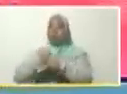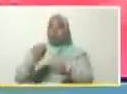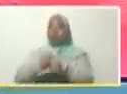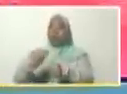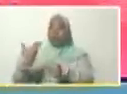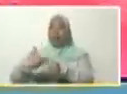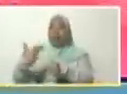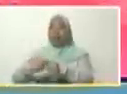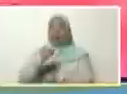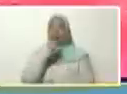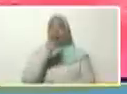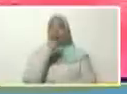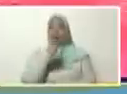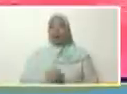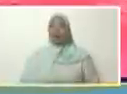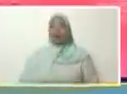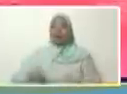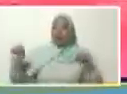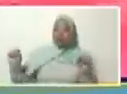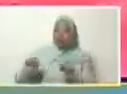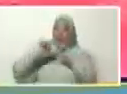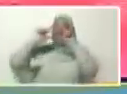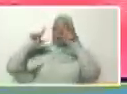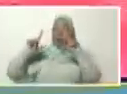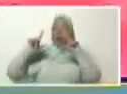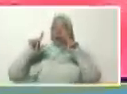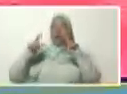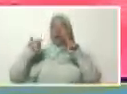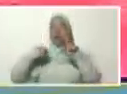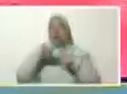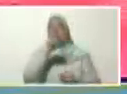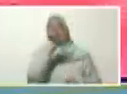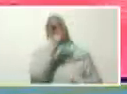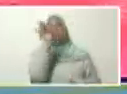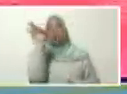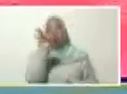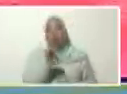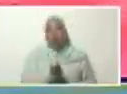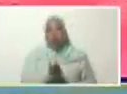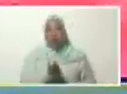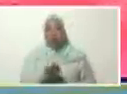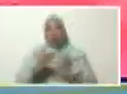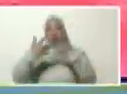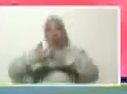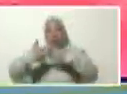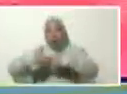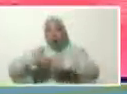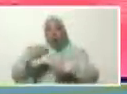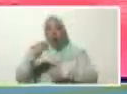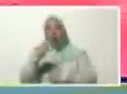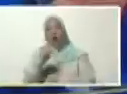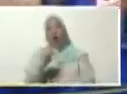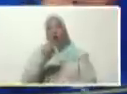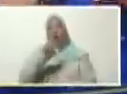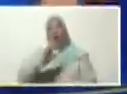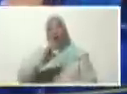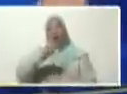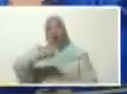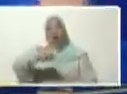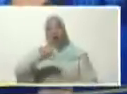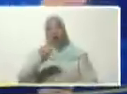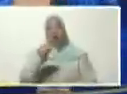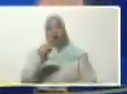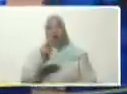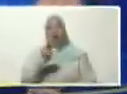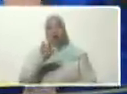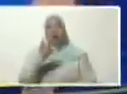Pequivén a un nivel impresionante, casi del 100%, Pequivén, producir por Venezuela.